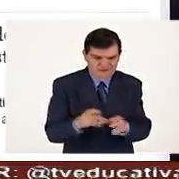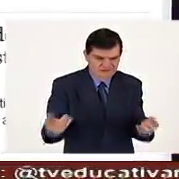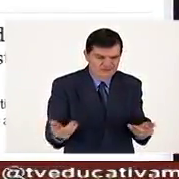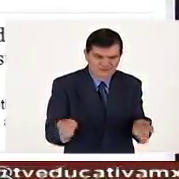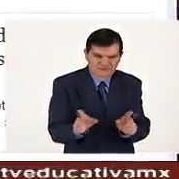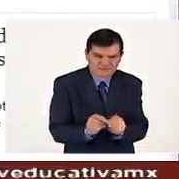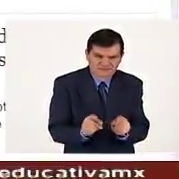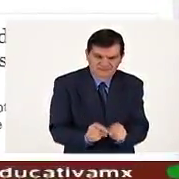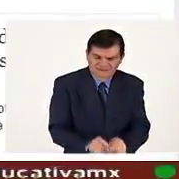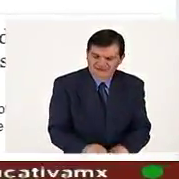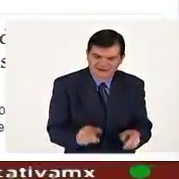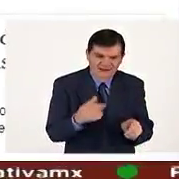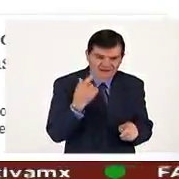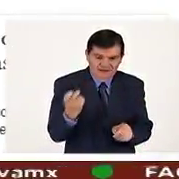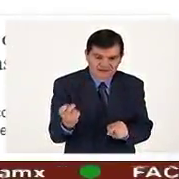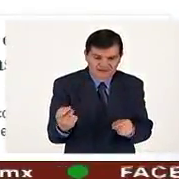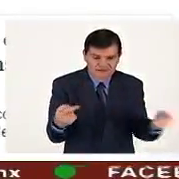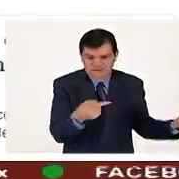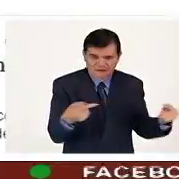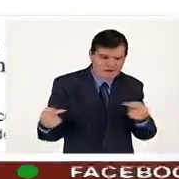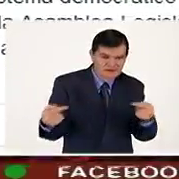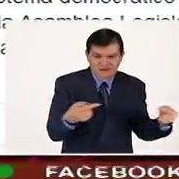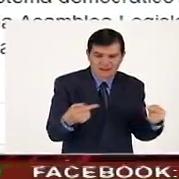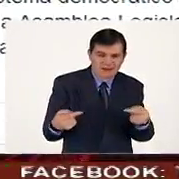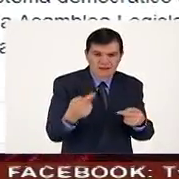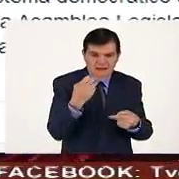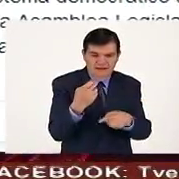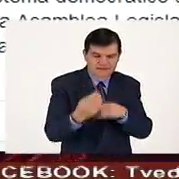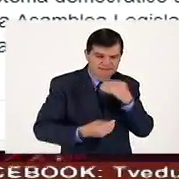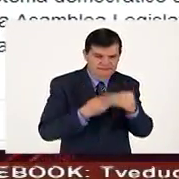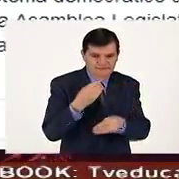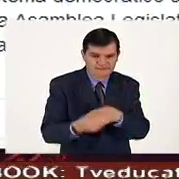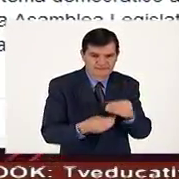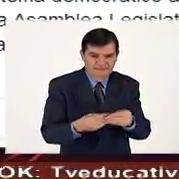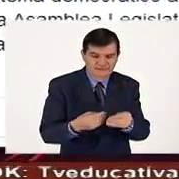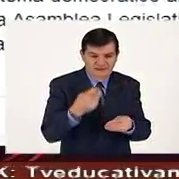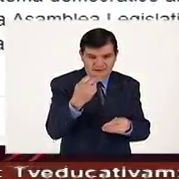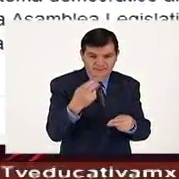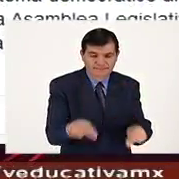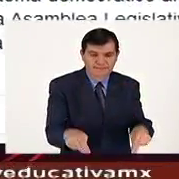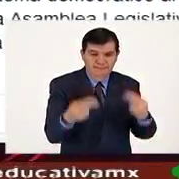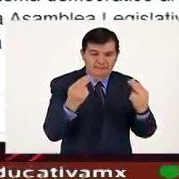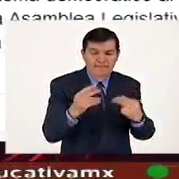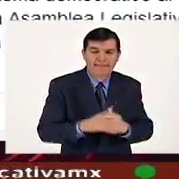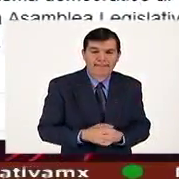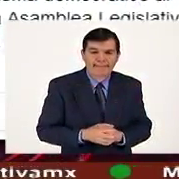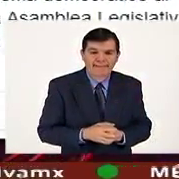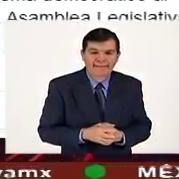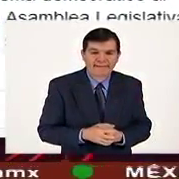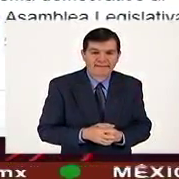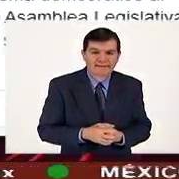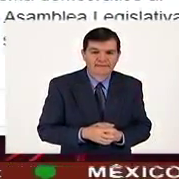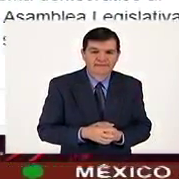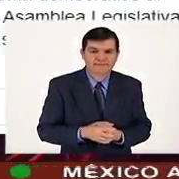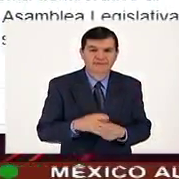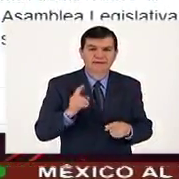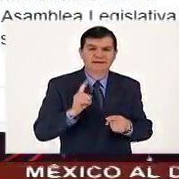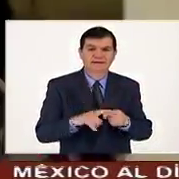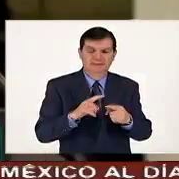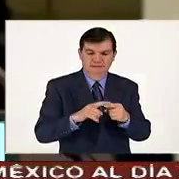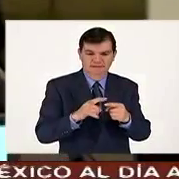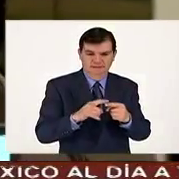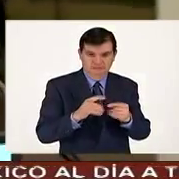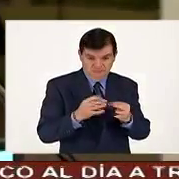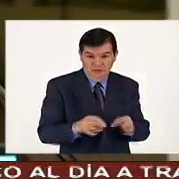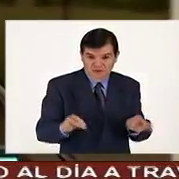saliente. Ese fue el punto de la discusión, pero bueno, aquí el asunto es, ¿tiene